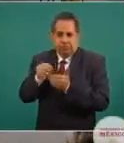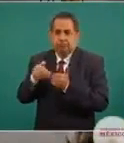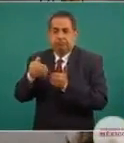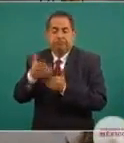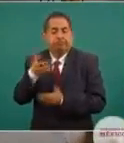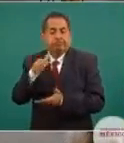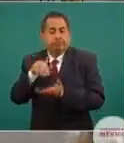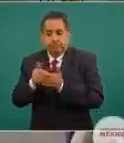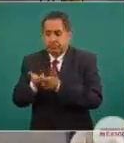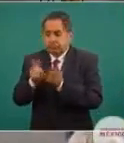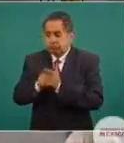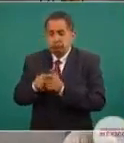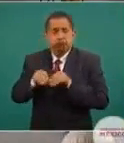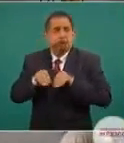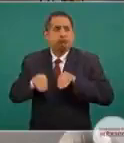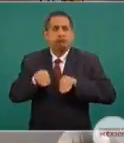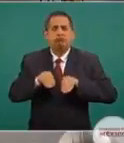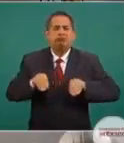total